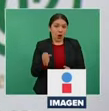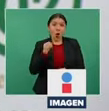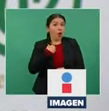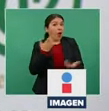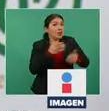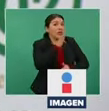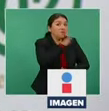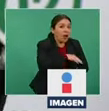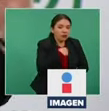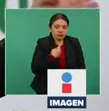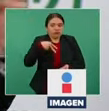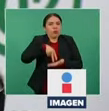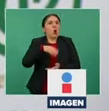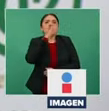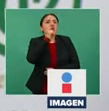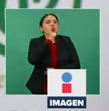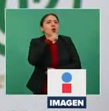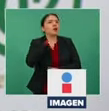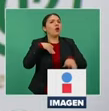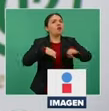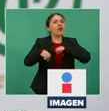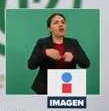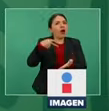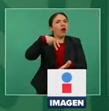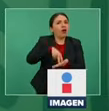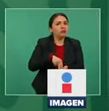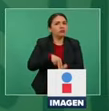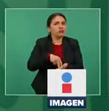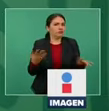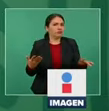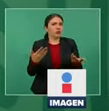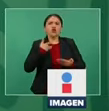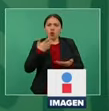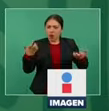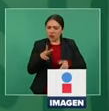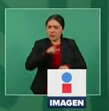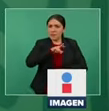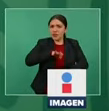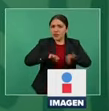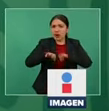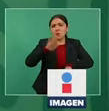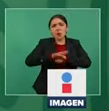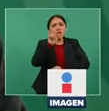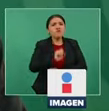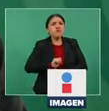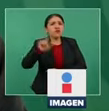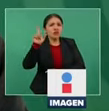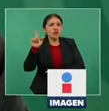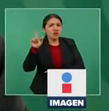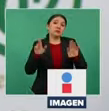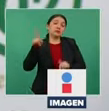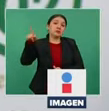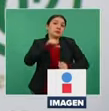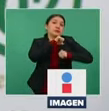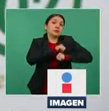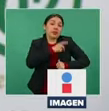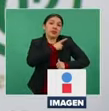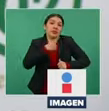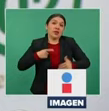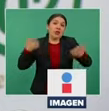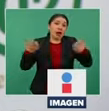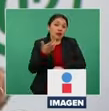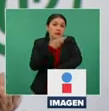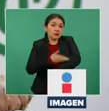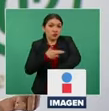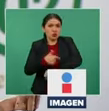aquí. No podría yo dar la cara. Actué profesional y de una manera íntegra. ¿Cómo me